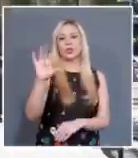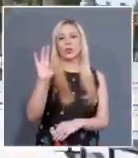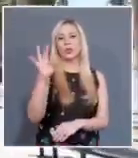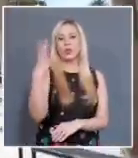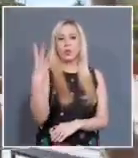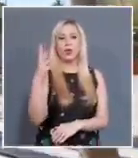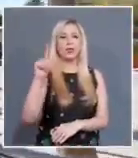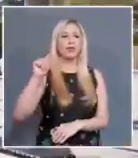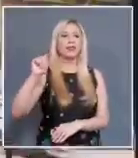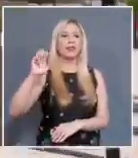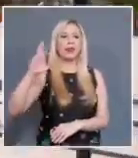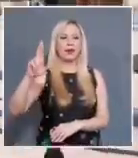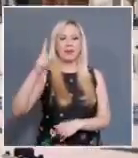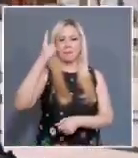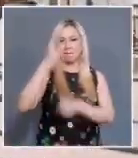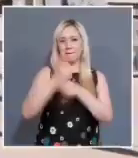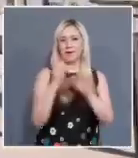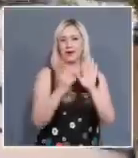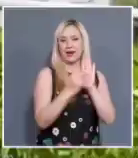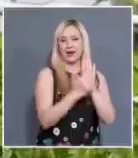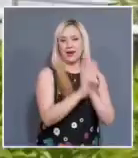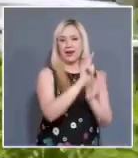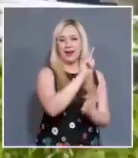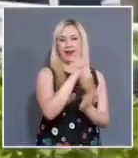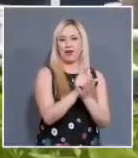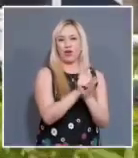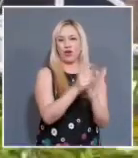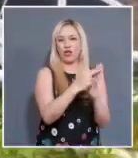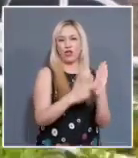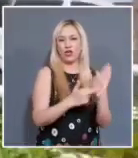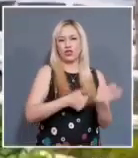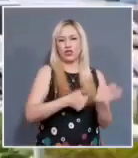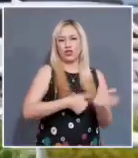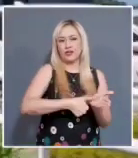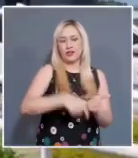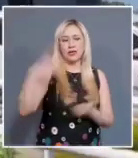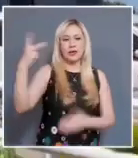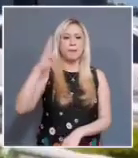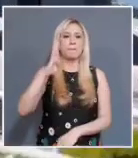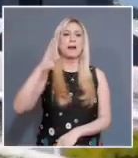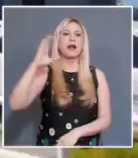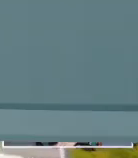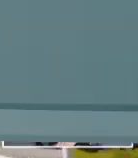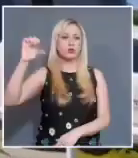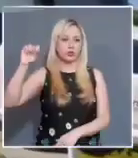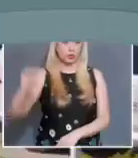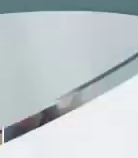primer párrafo del Código Civil del Estado de Baja California Sur.